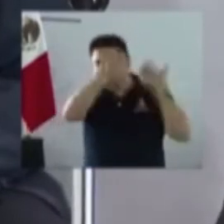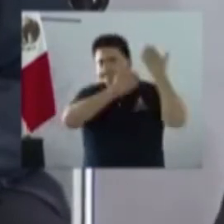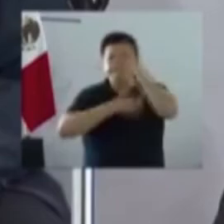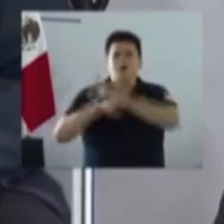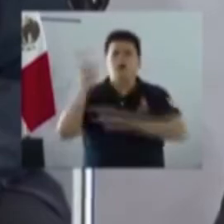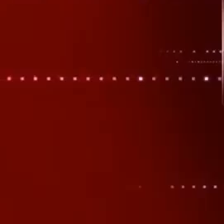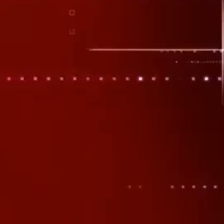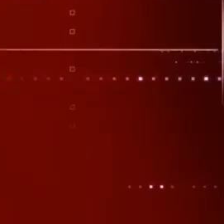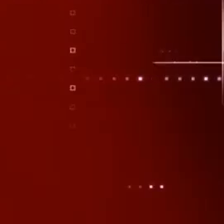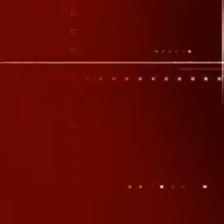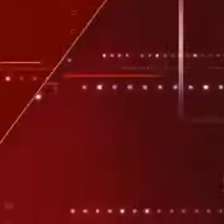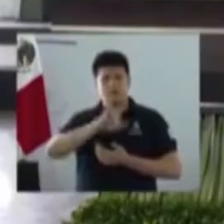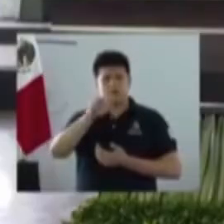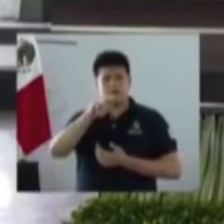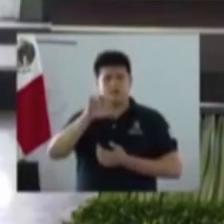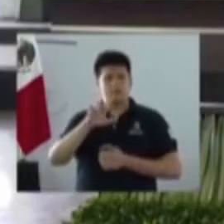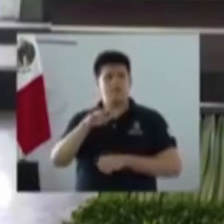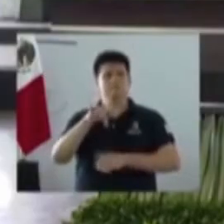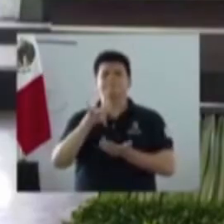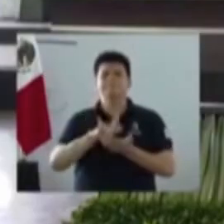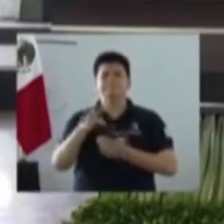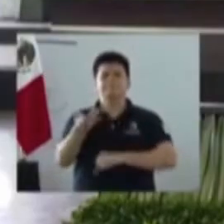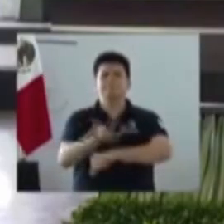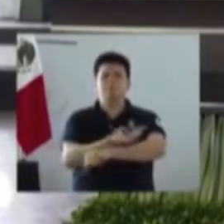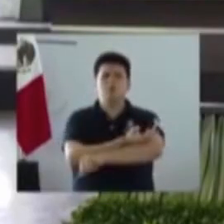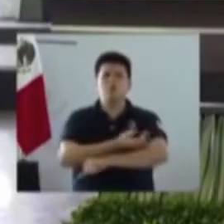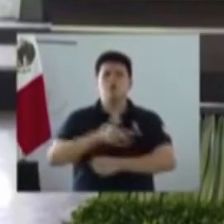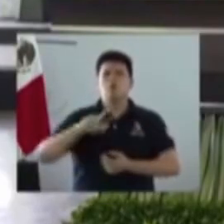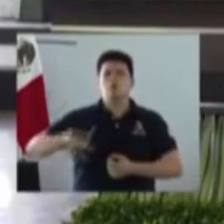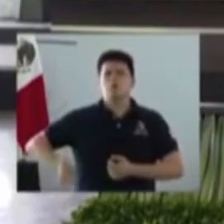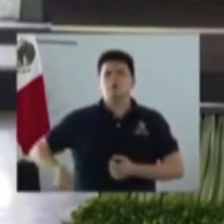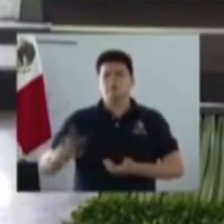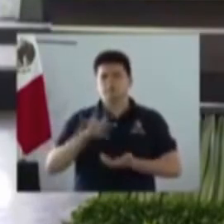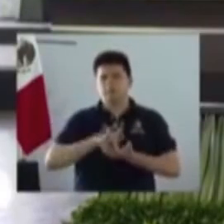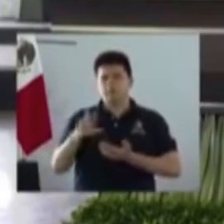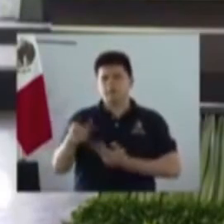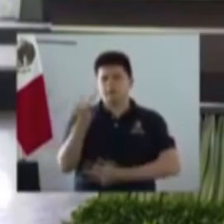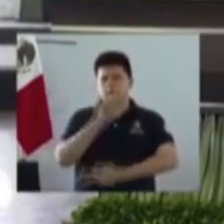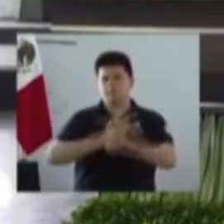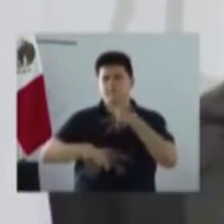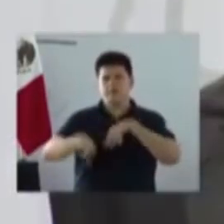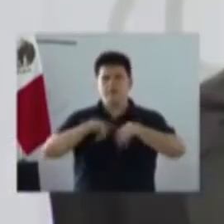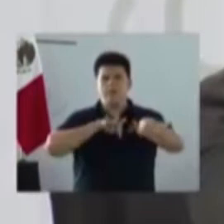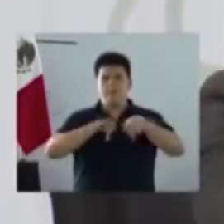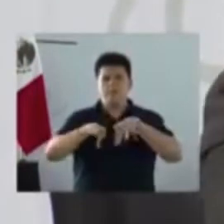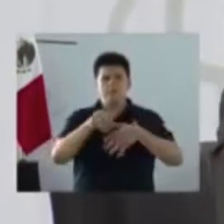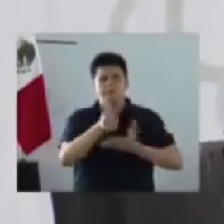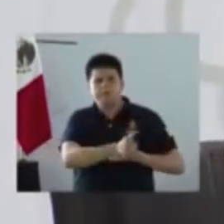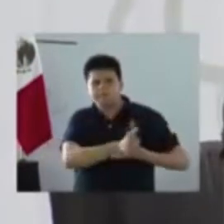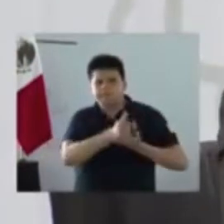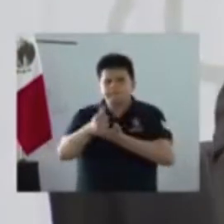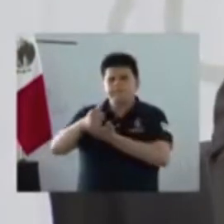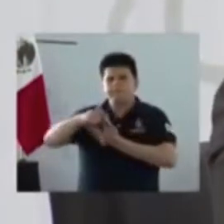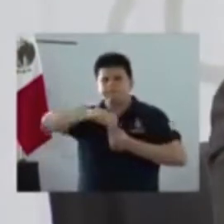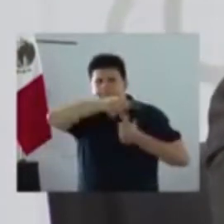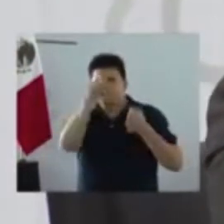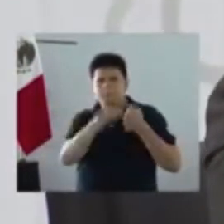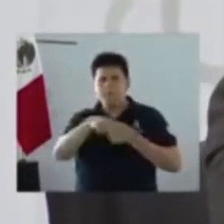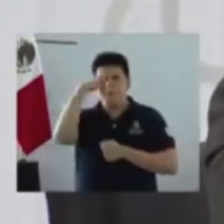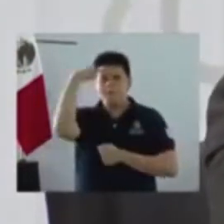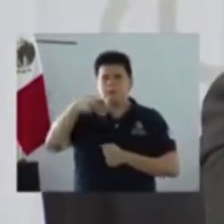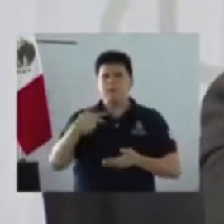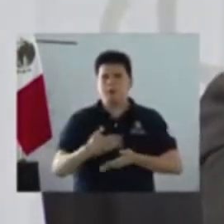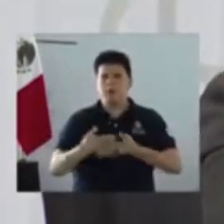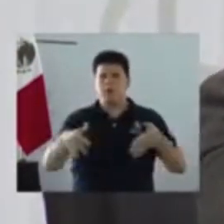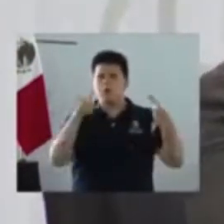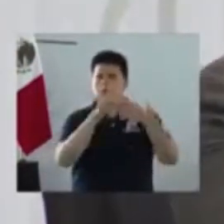de cada estado. Por ello, los secretarios de salud estatales se reunirán con su homólogo federal. Estos ocho estados